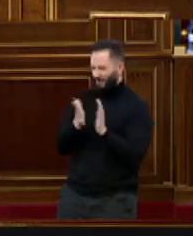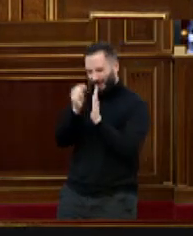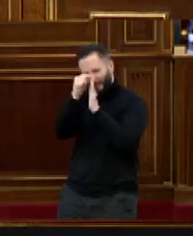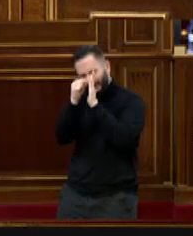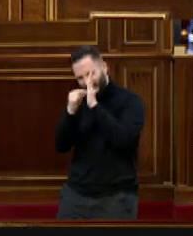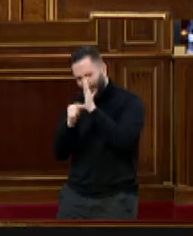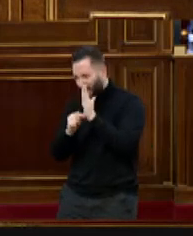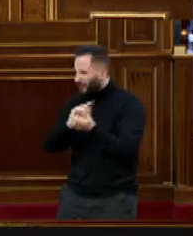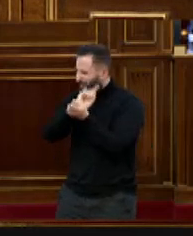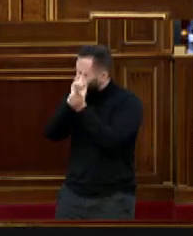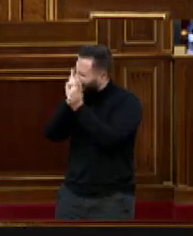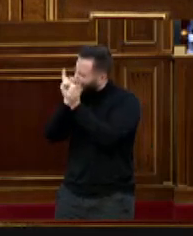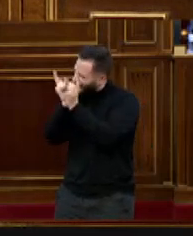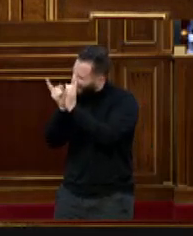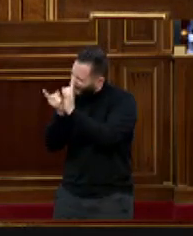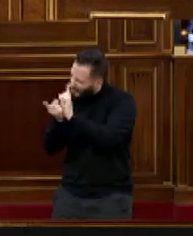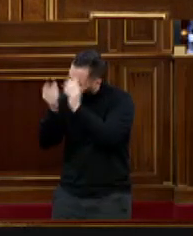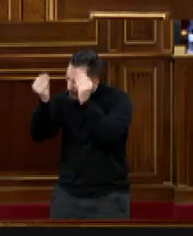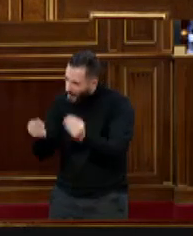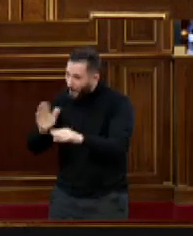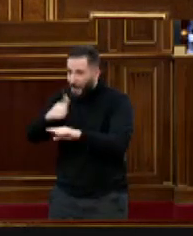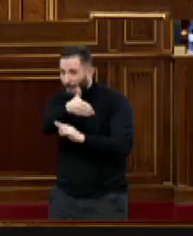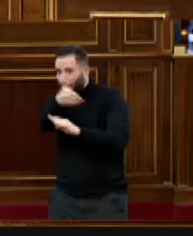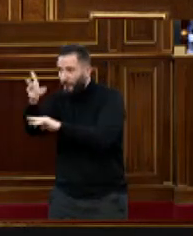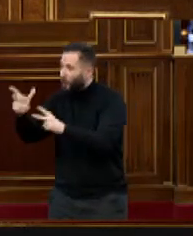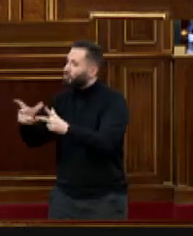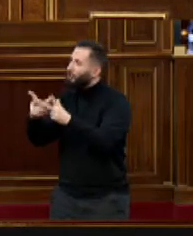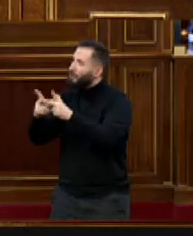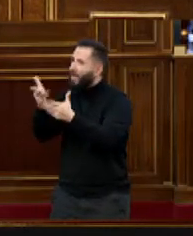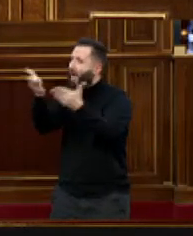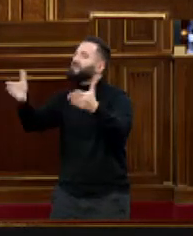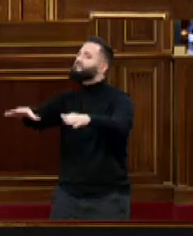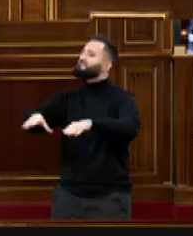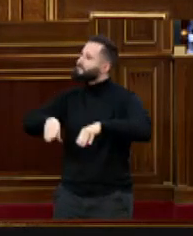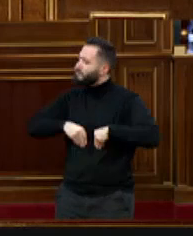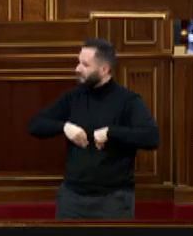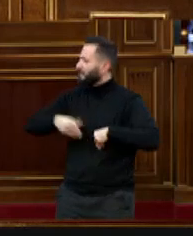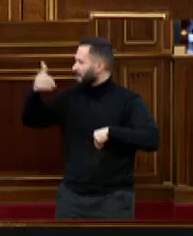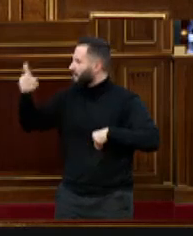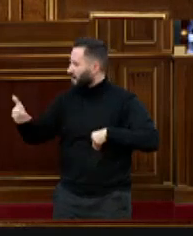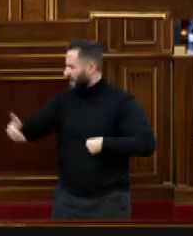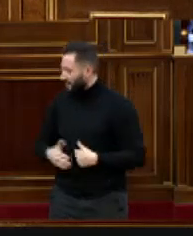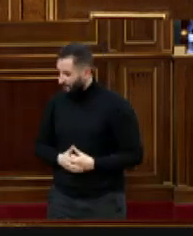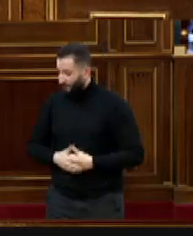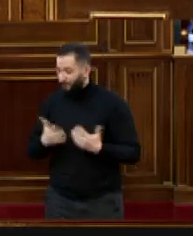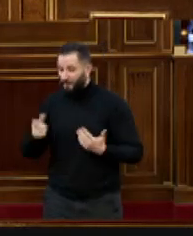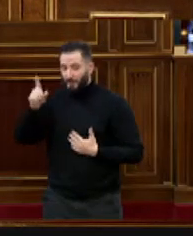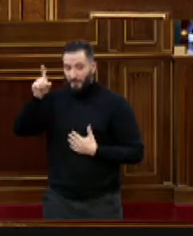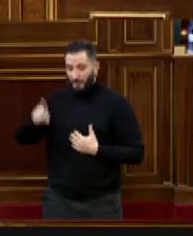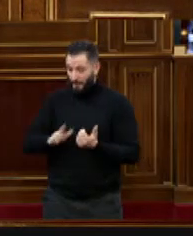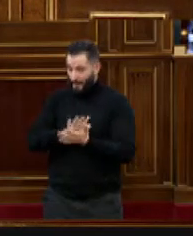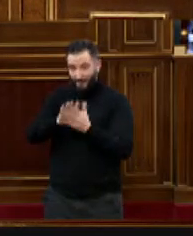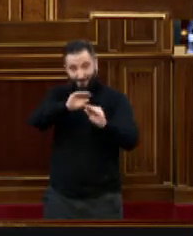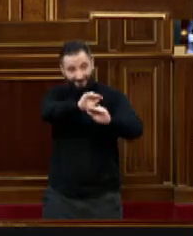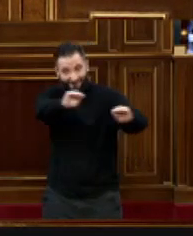la pedagogía adecuada Pues realmente todos os habéis incorporado de una manera importantísima y de una manera fundamental no quiero también hacer aquí un llamamiento